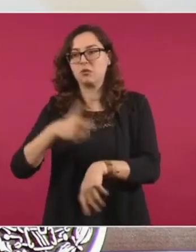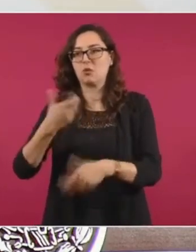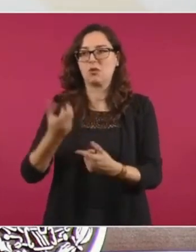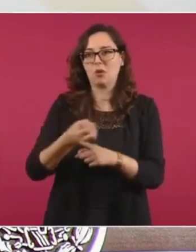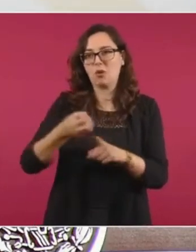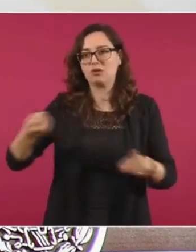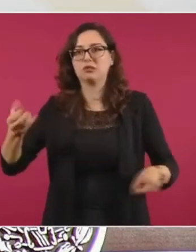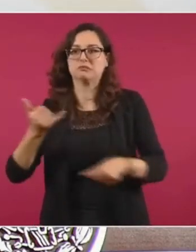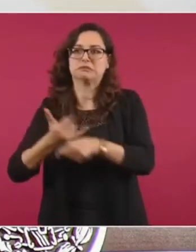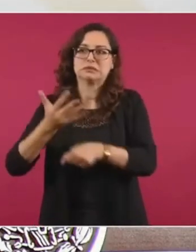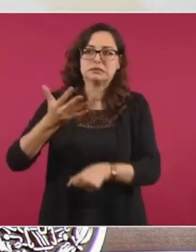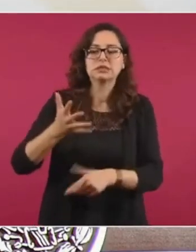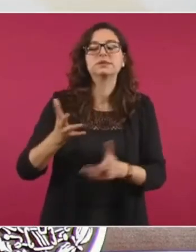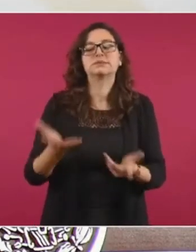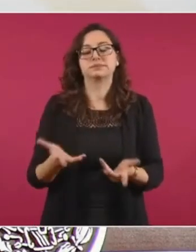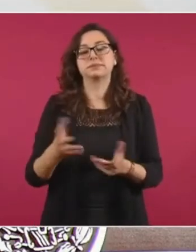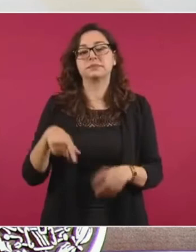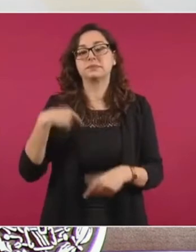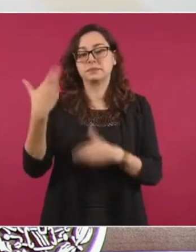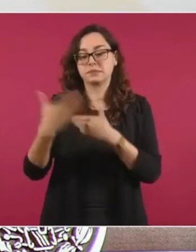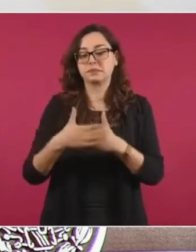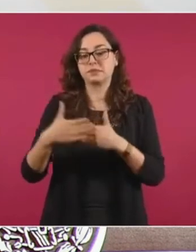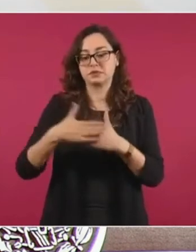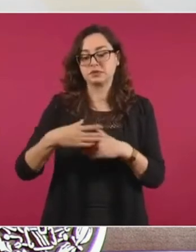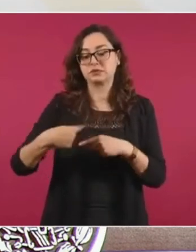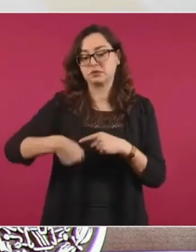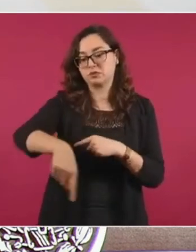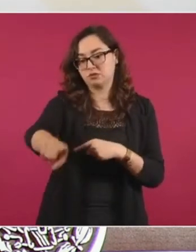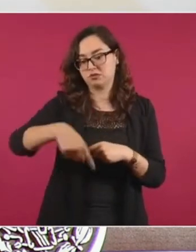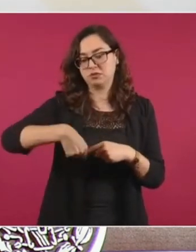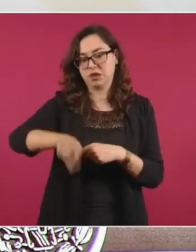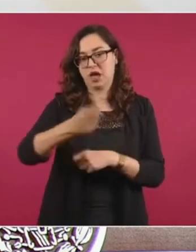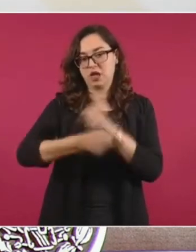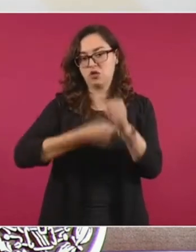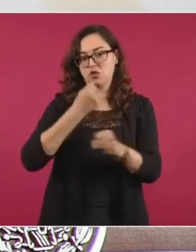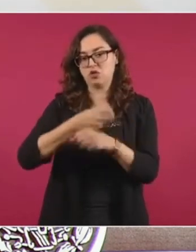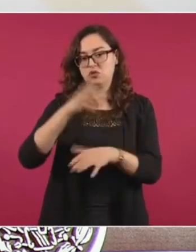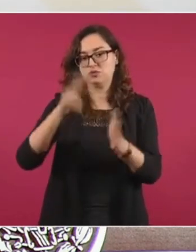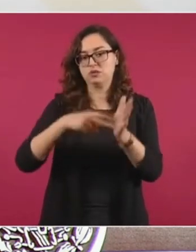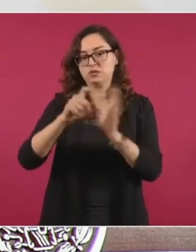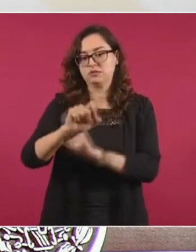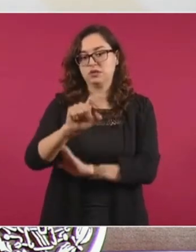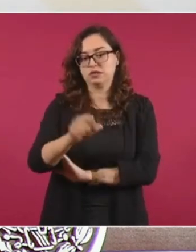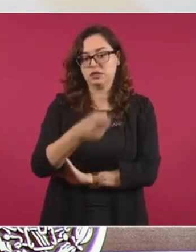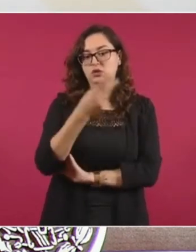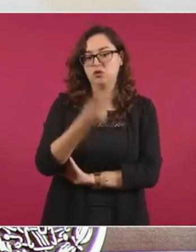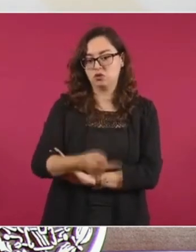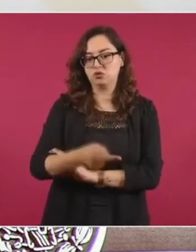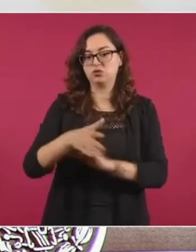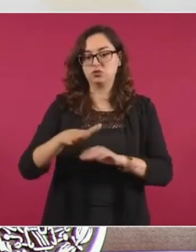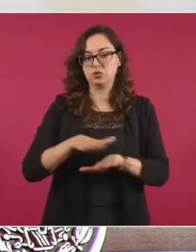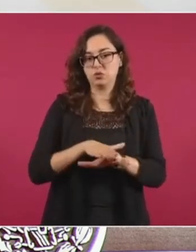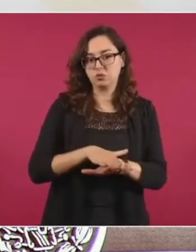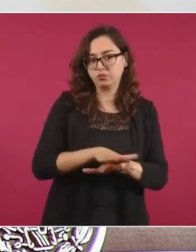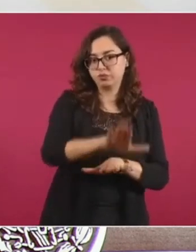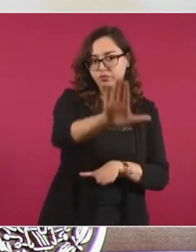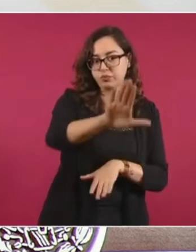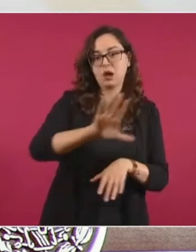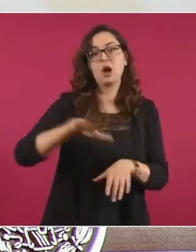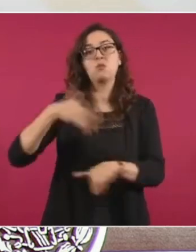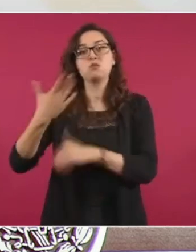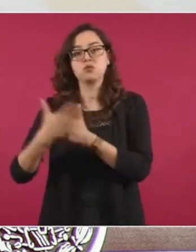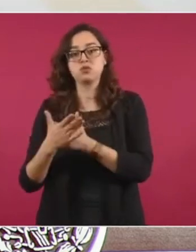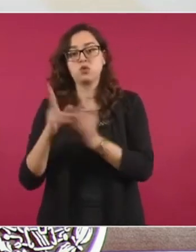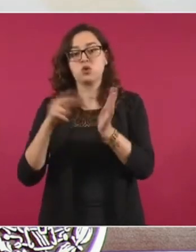una de ellas que se concluye en este año y en el 2023, durante todo el año se